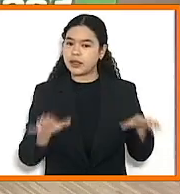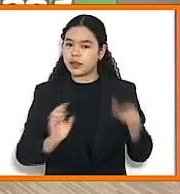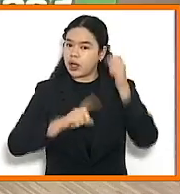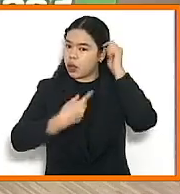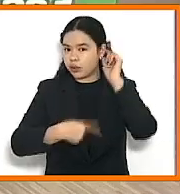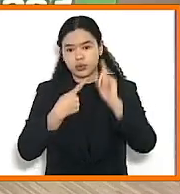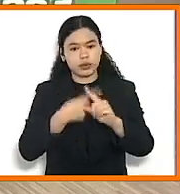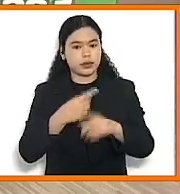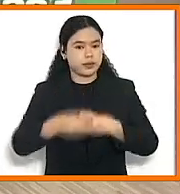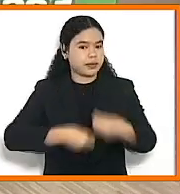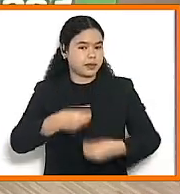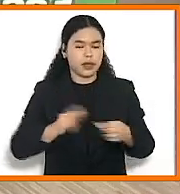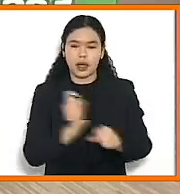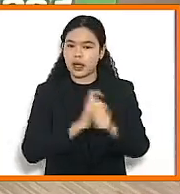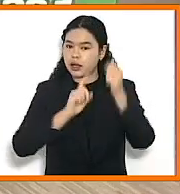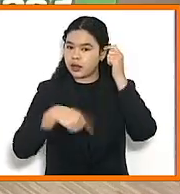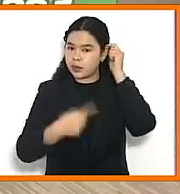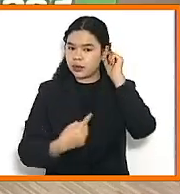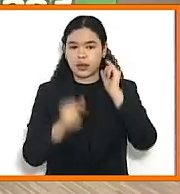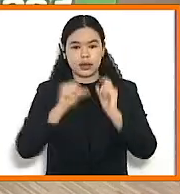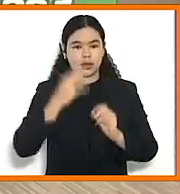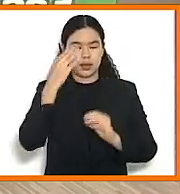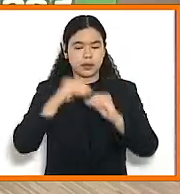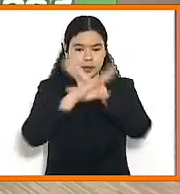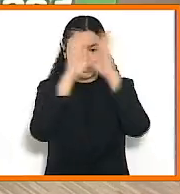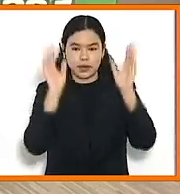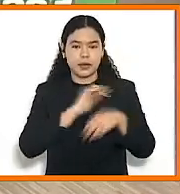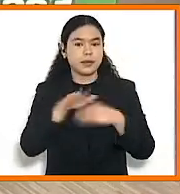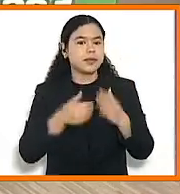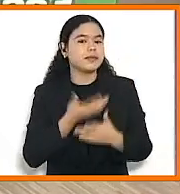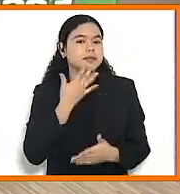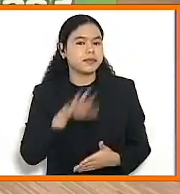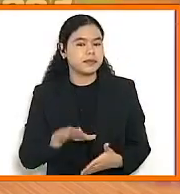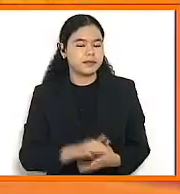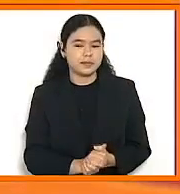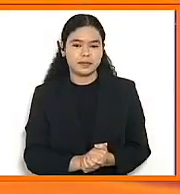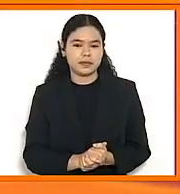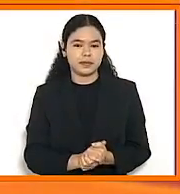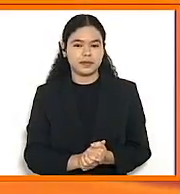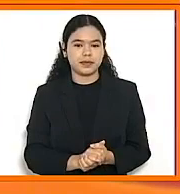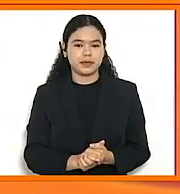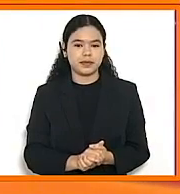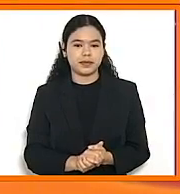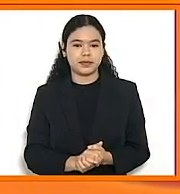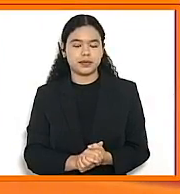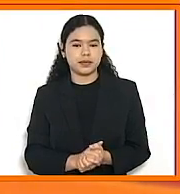vamos a conocer la esfera ganadora en esta hermosa mañana. Suerte, porque esta es